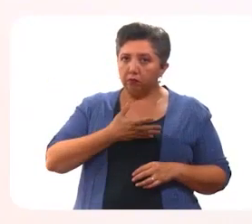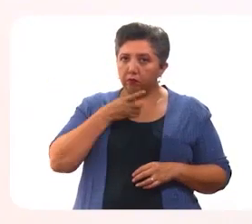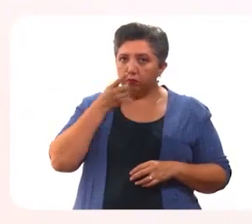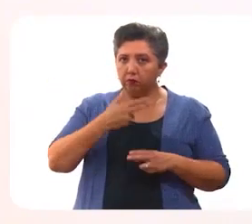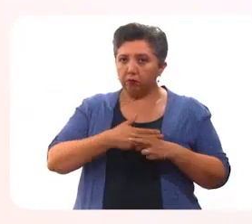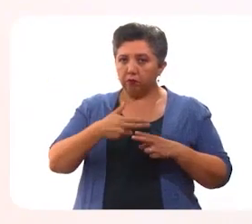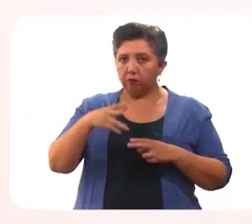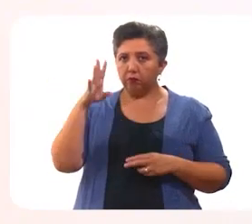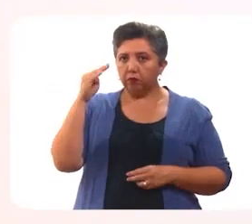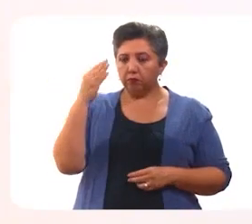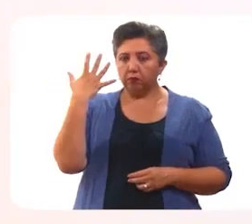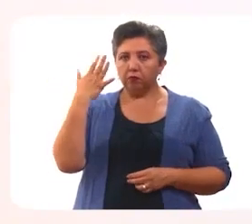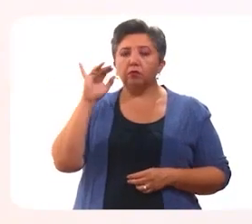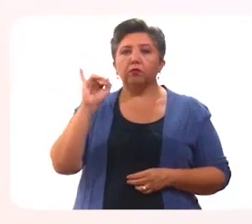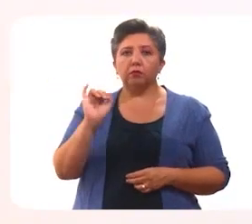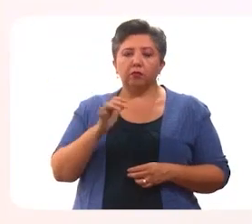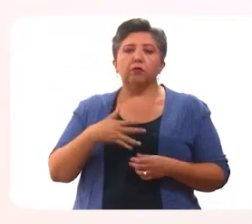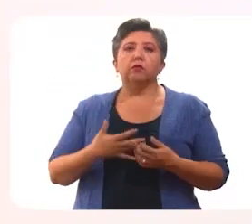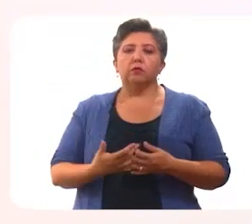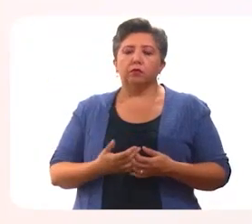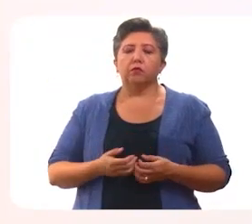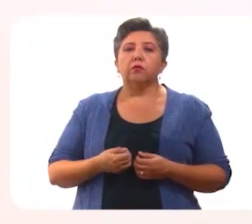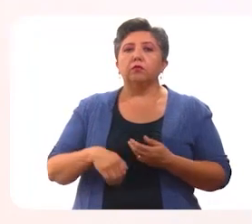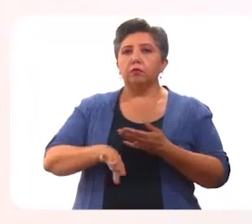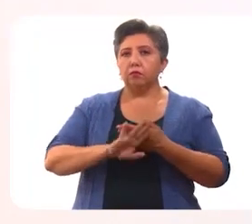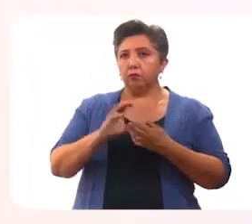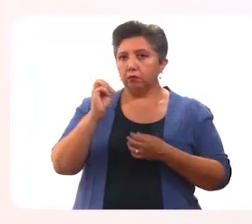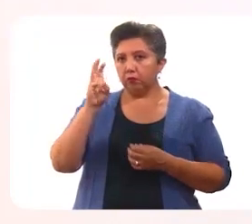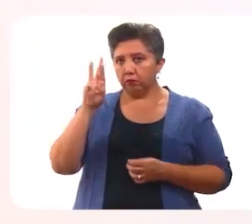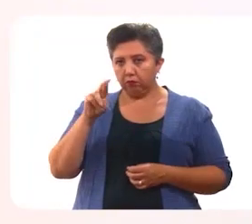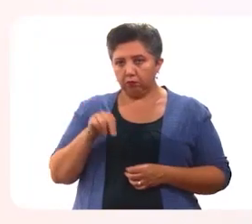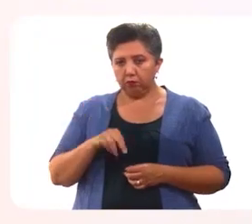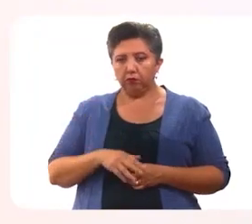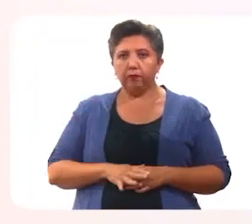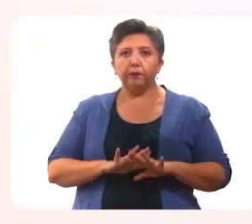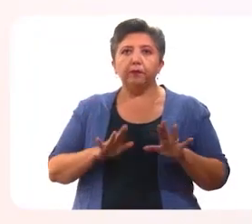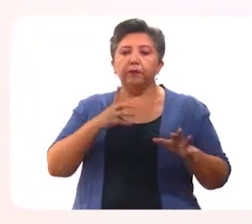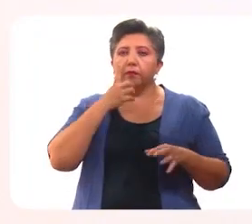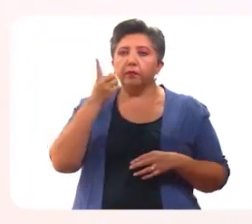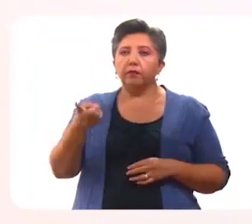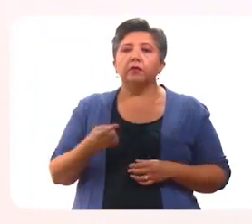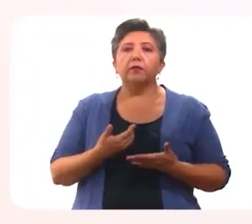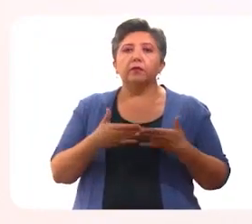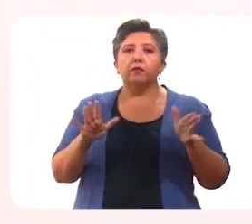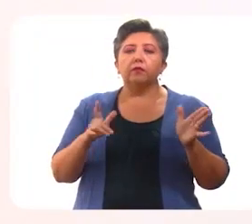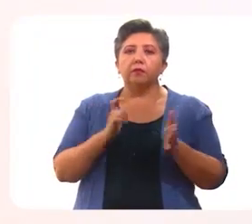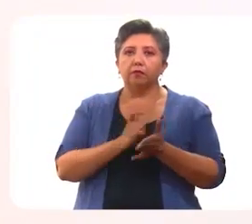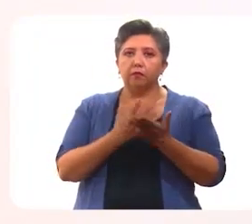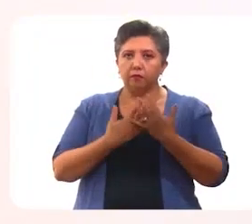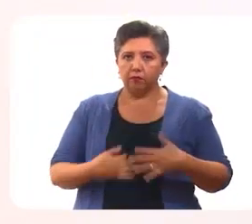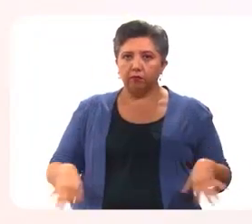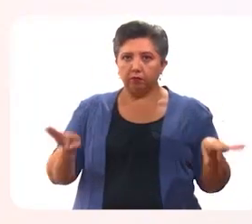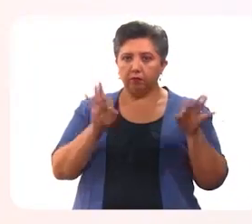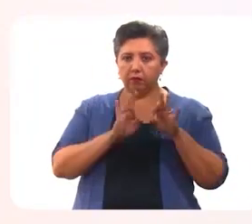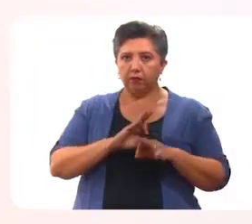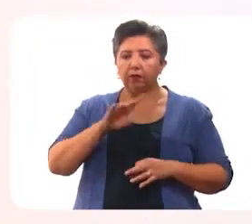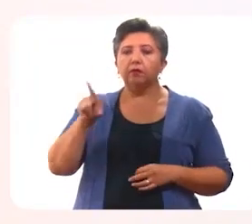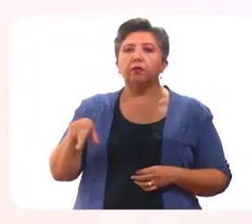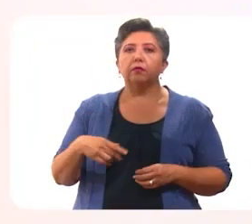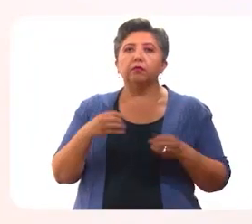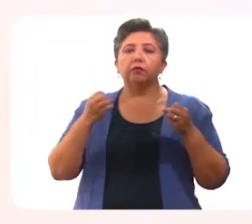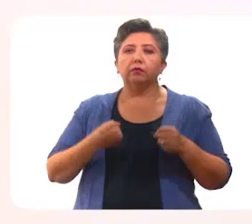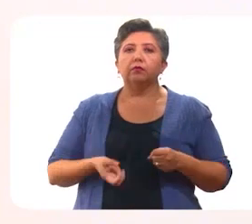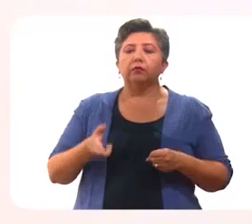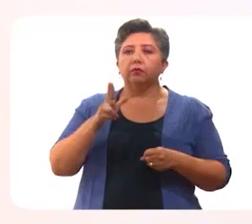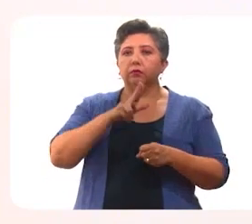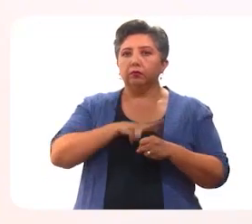una cobertura hasta del 95% contra Omicron. Como se ha señalado, en la reapertura económica los datos más